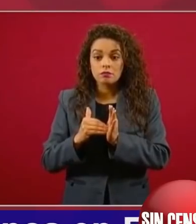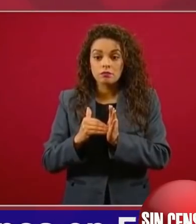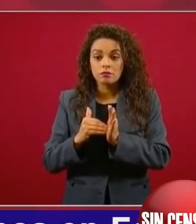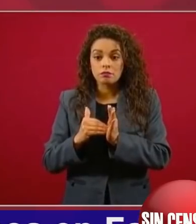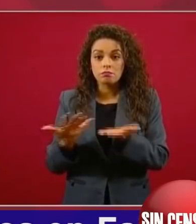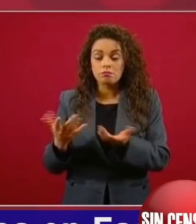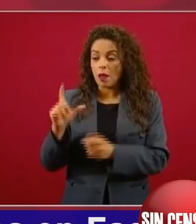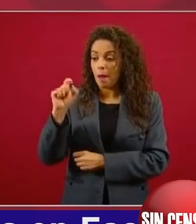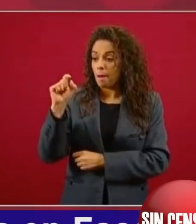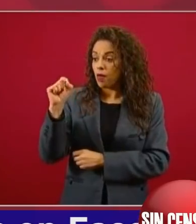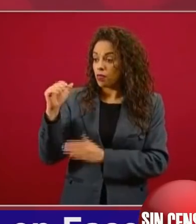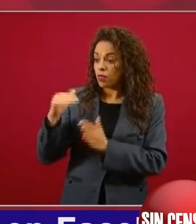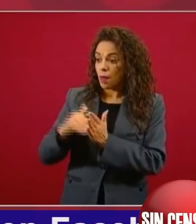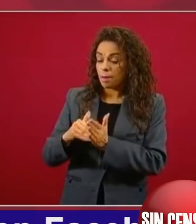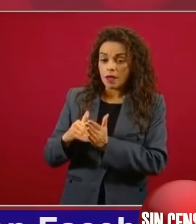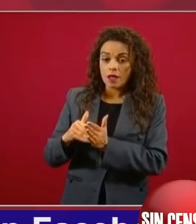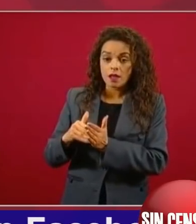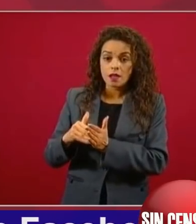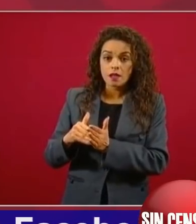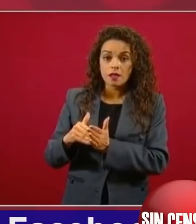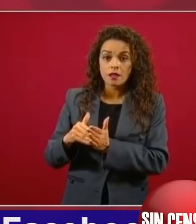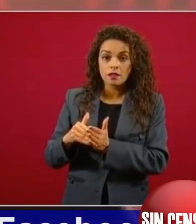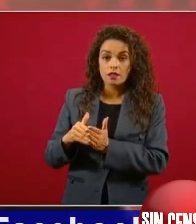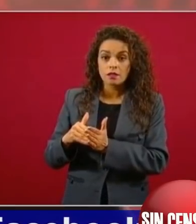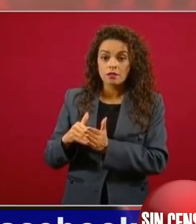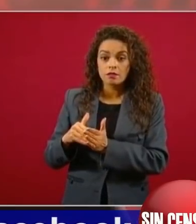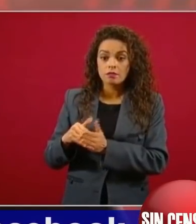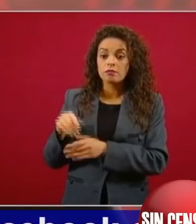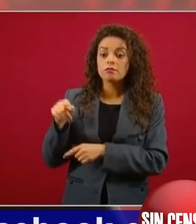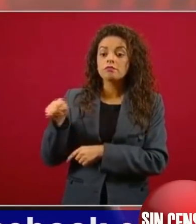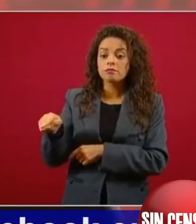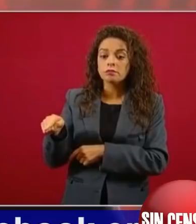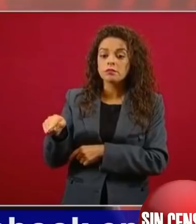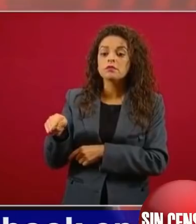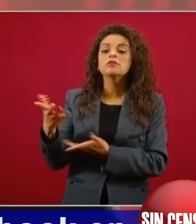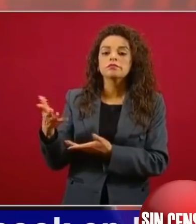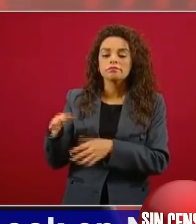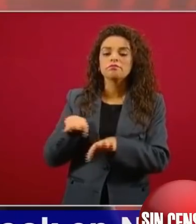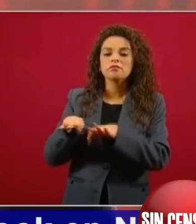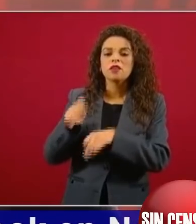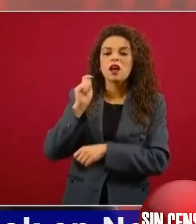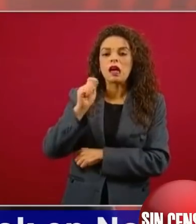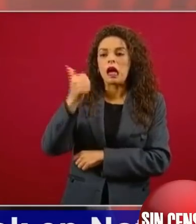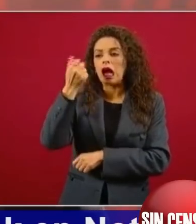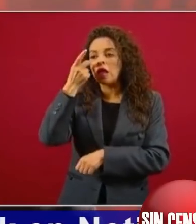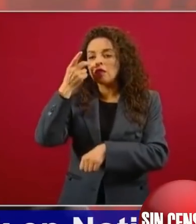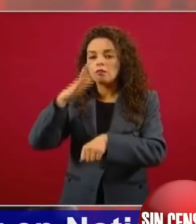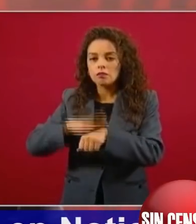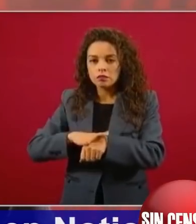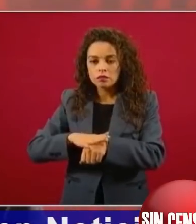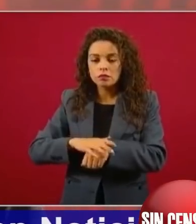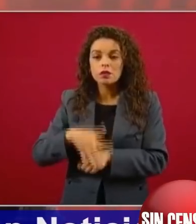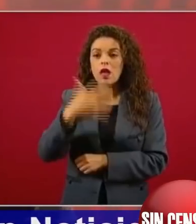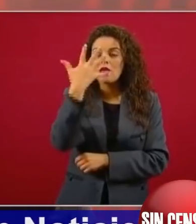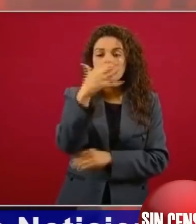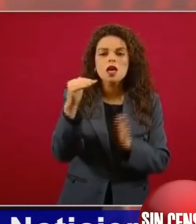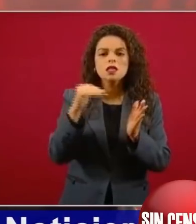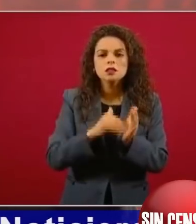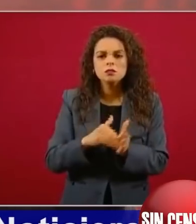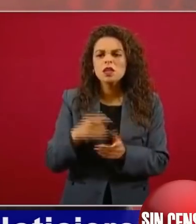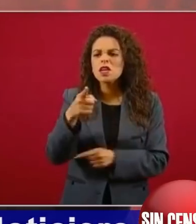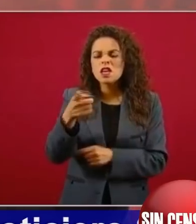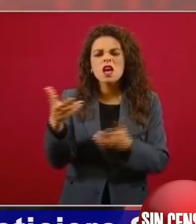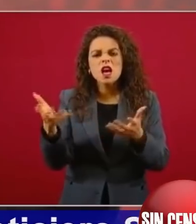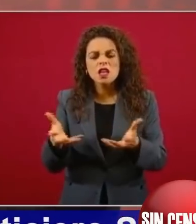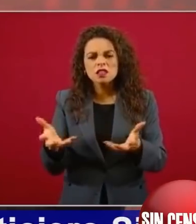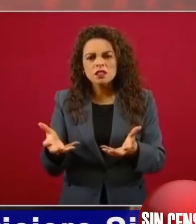porque 20,000 tenían que ver con administración y otros 10,000 se dedicaban